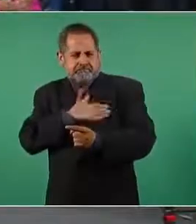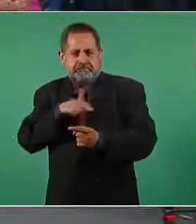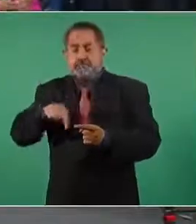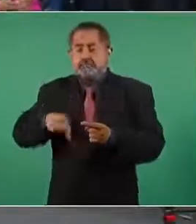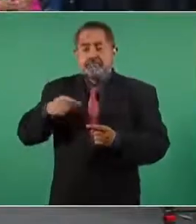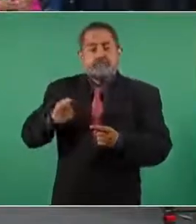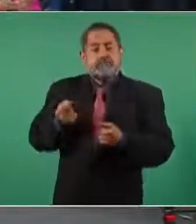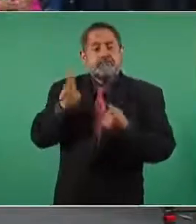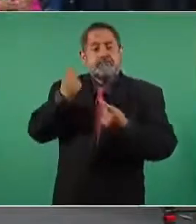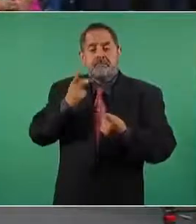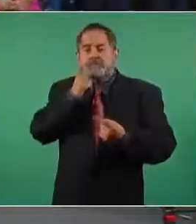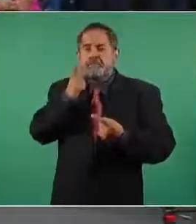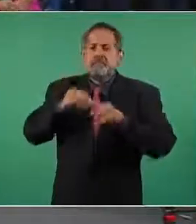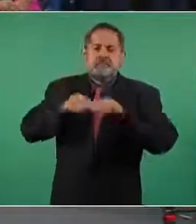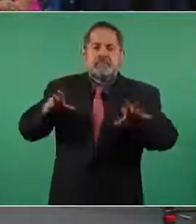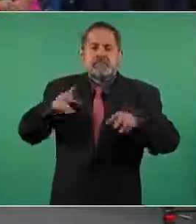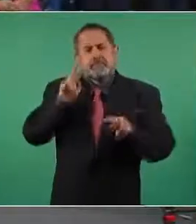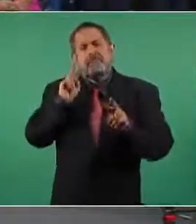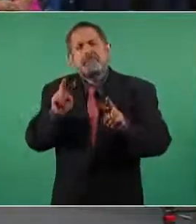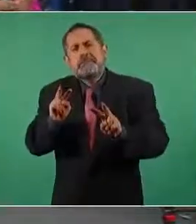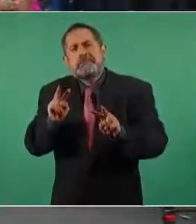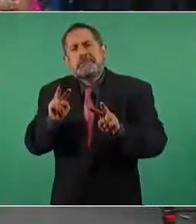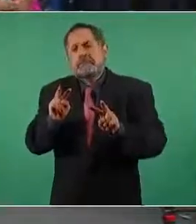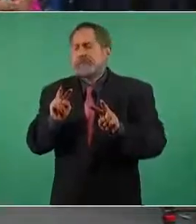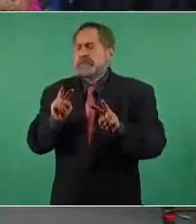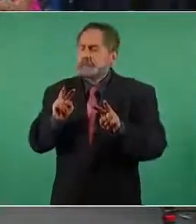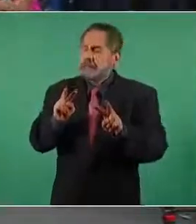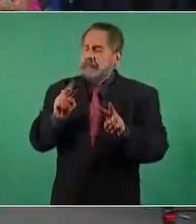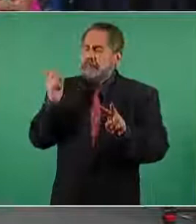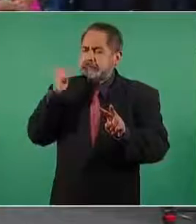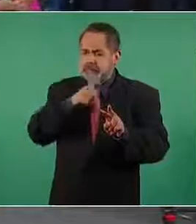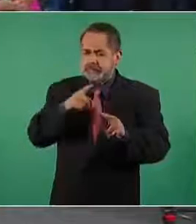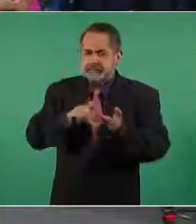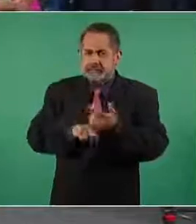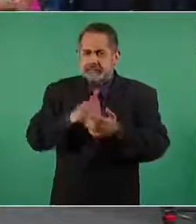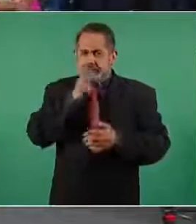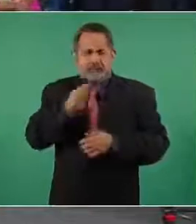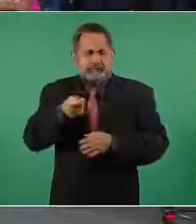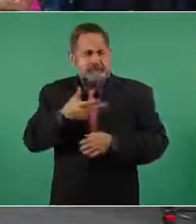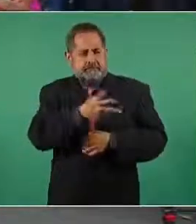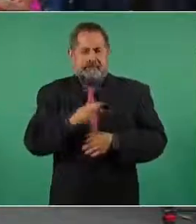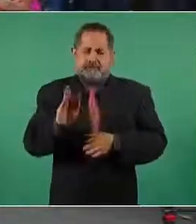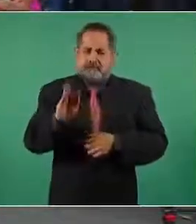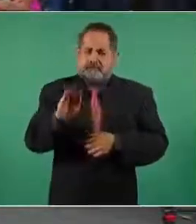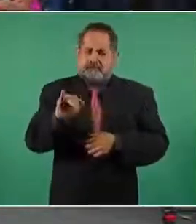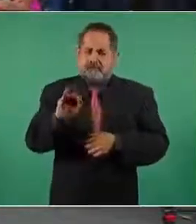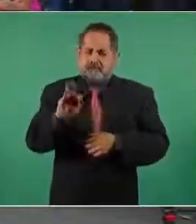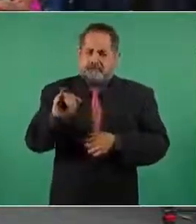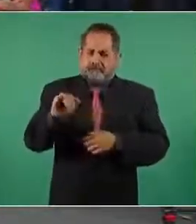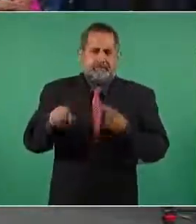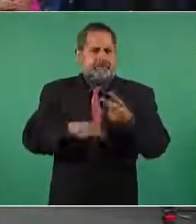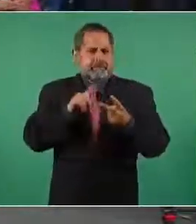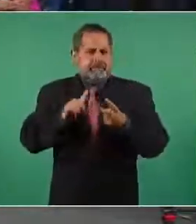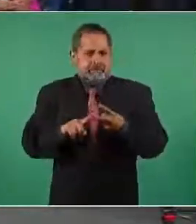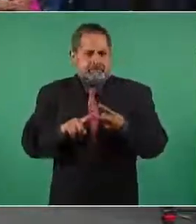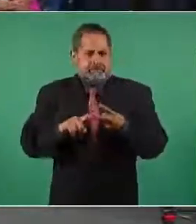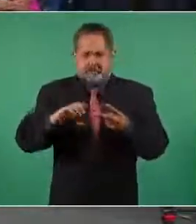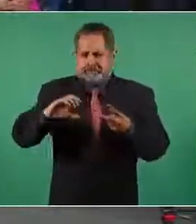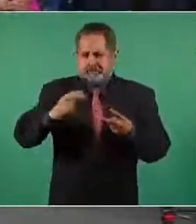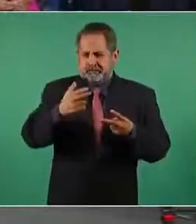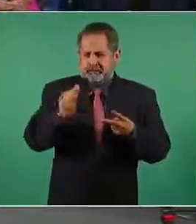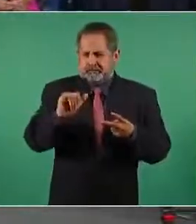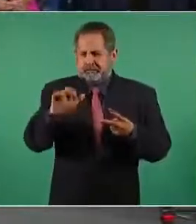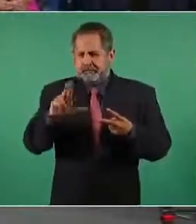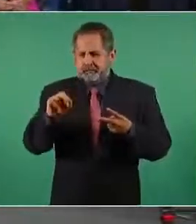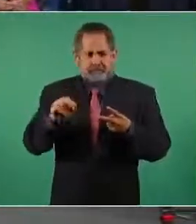palabras que pueden resultar duras, ¿no? La palabra fifí, que es nueva, o la palabra chairo, que no es tan